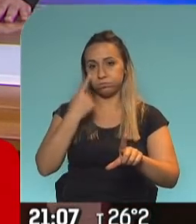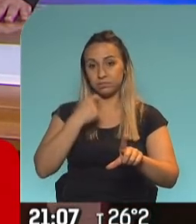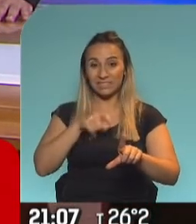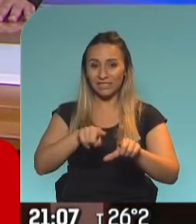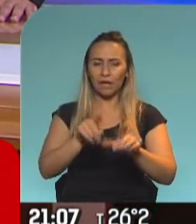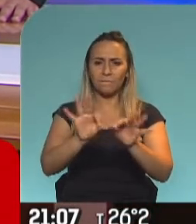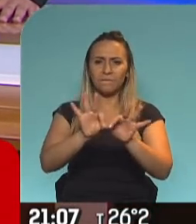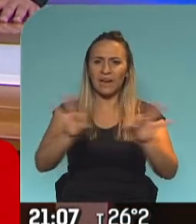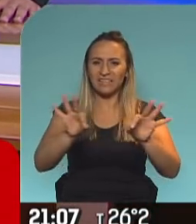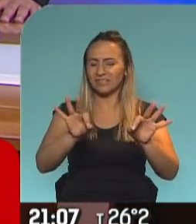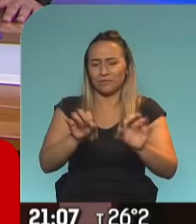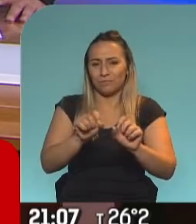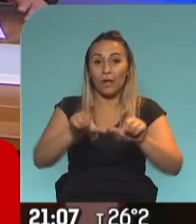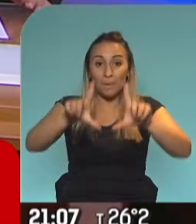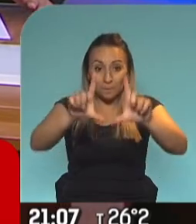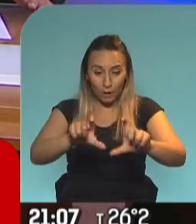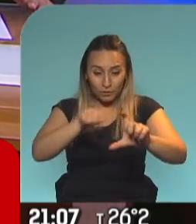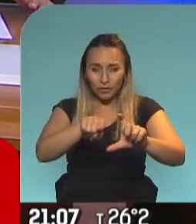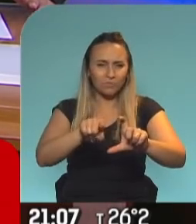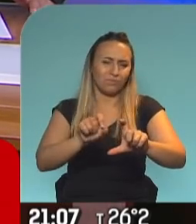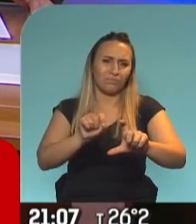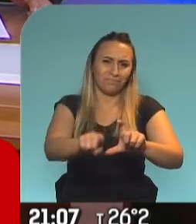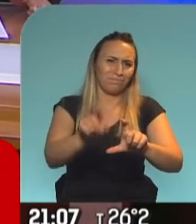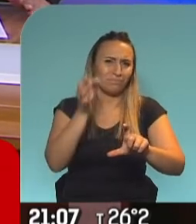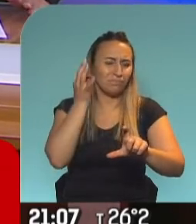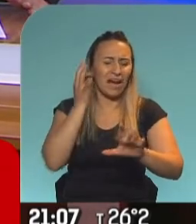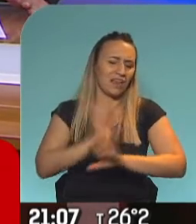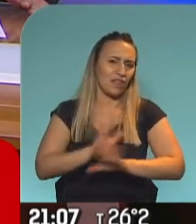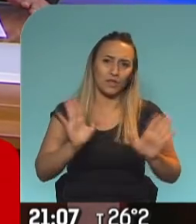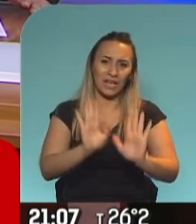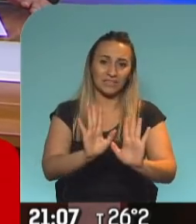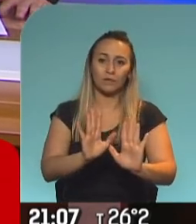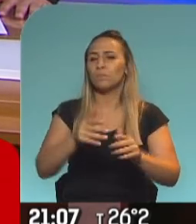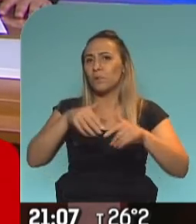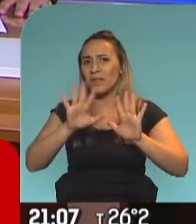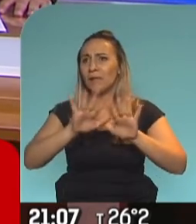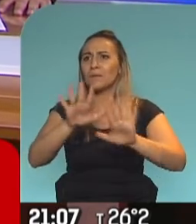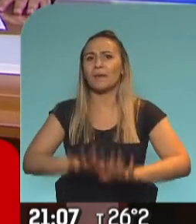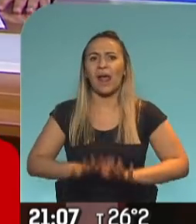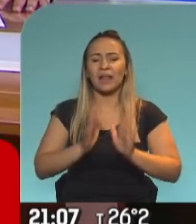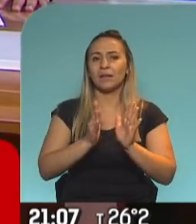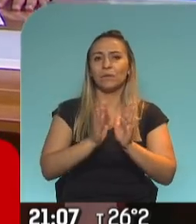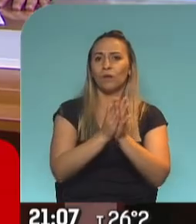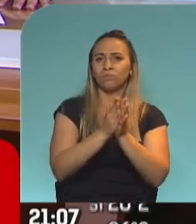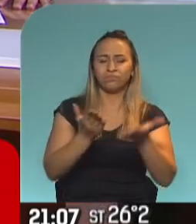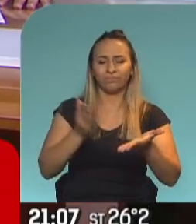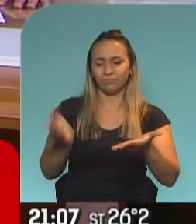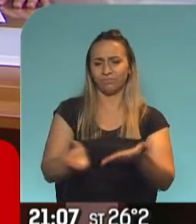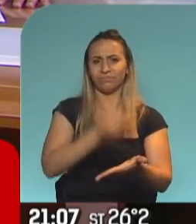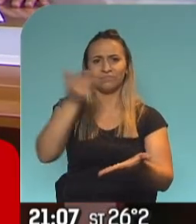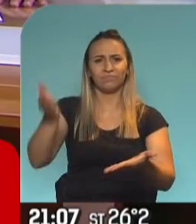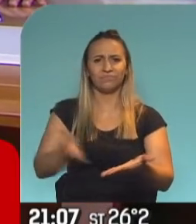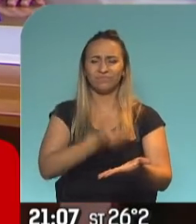maradoniana, una de las tantas imágenes. El libro de fotos de Diego podría ser una enciclopedia de tantos tomos. Y esa es tan